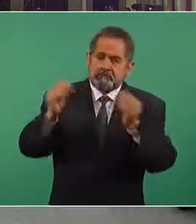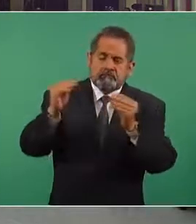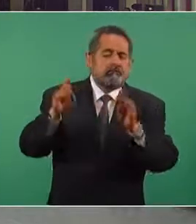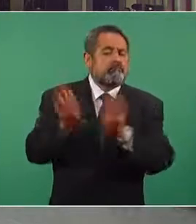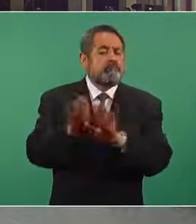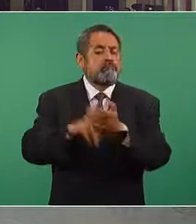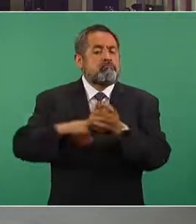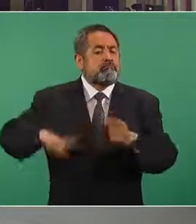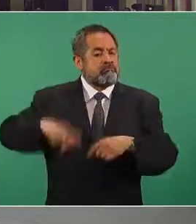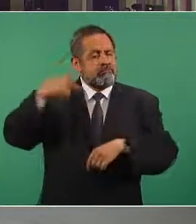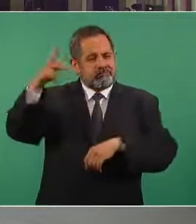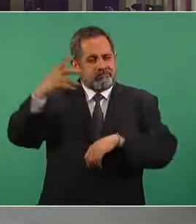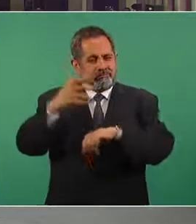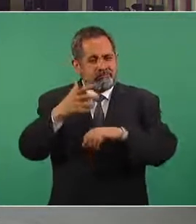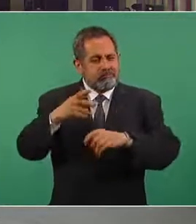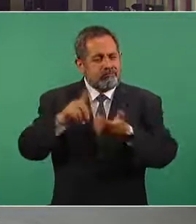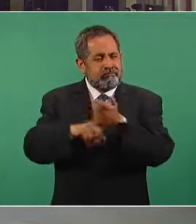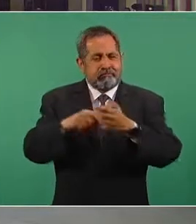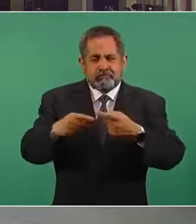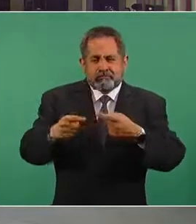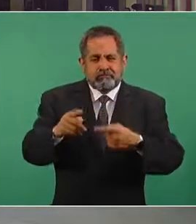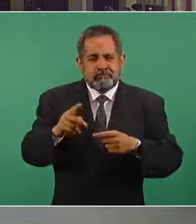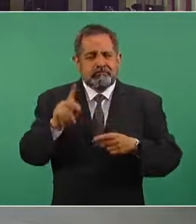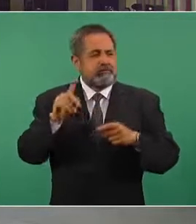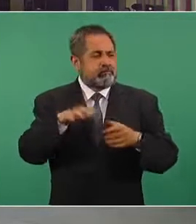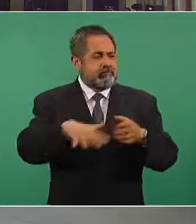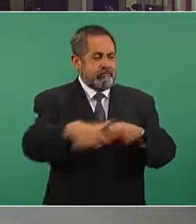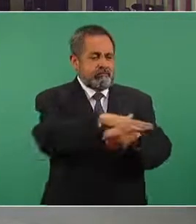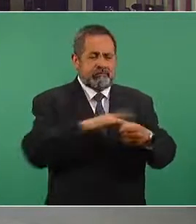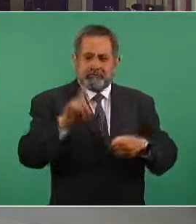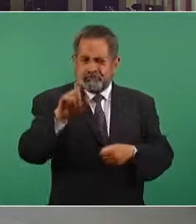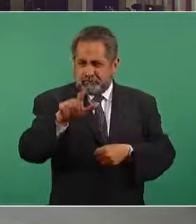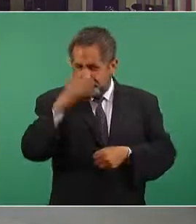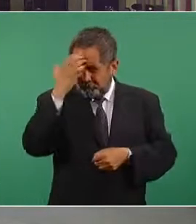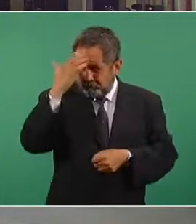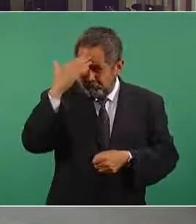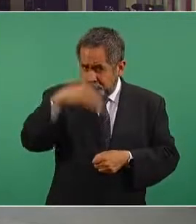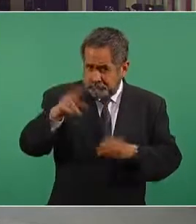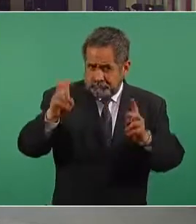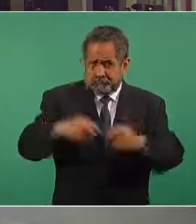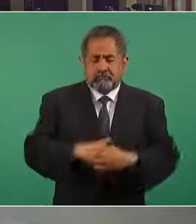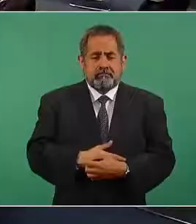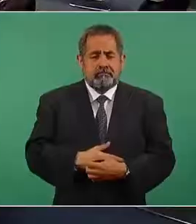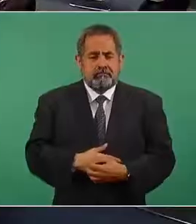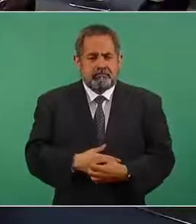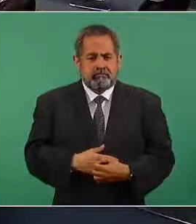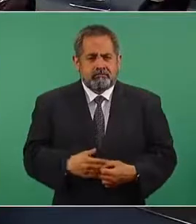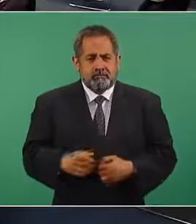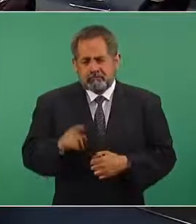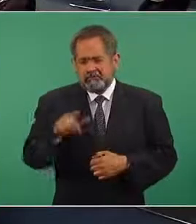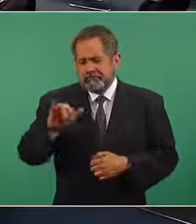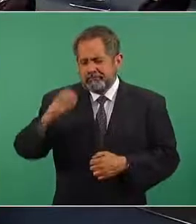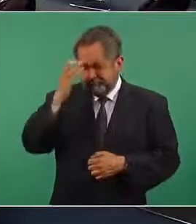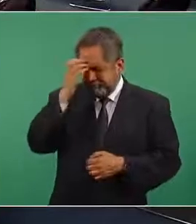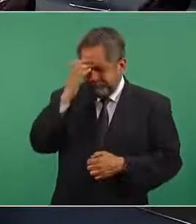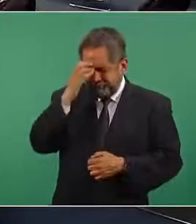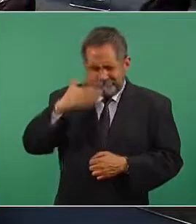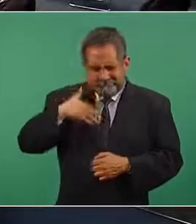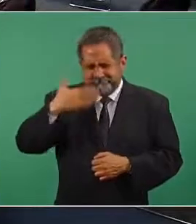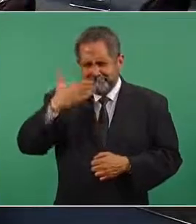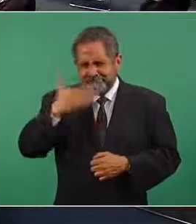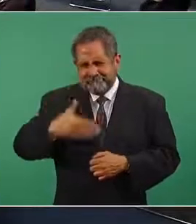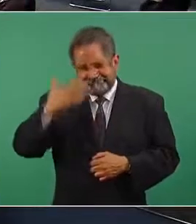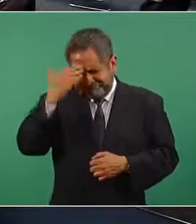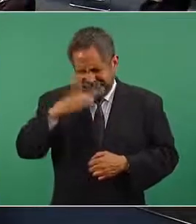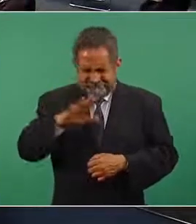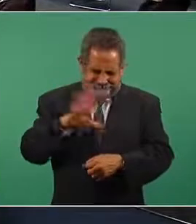estatal por el agua del Novillo? Entonces, ¿sí lo conoce ese tema, presidente? Sí, conozco bien todo